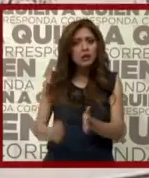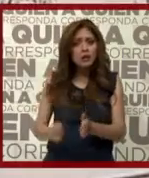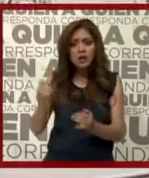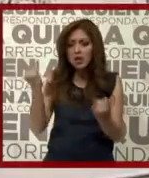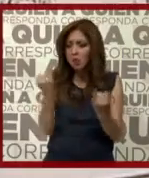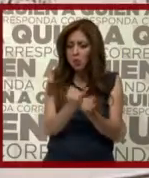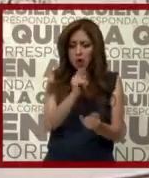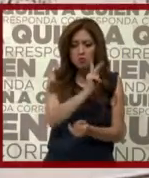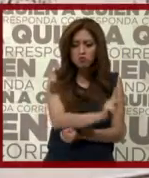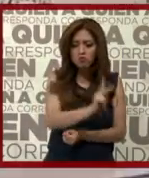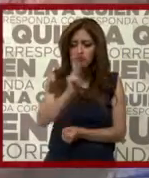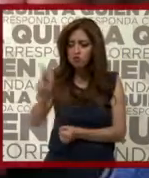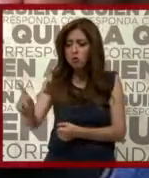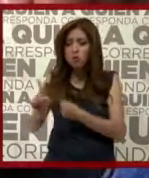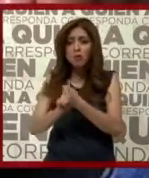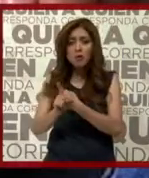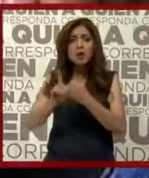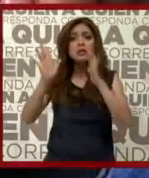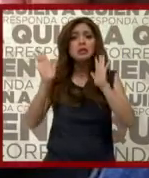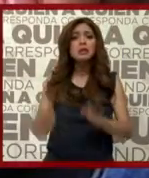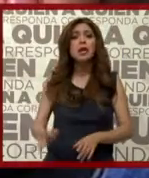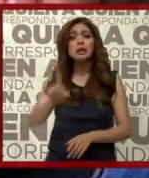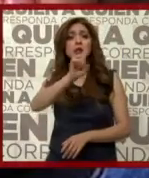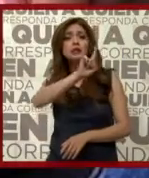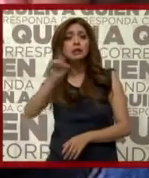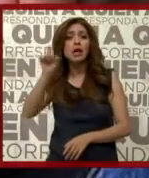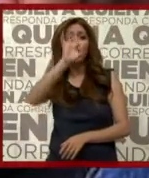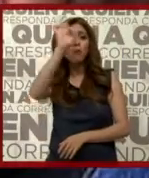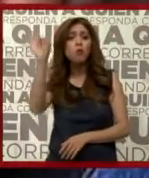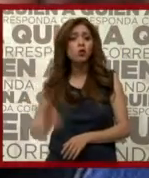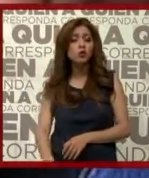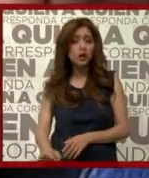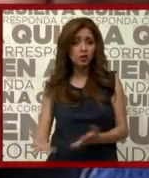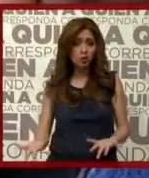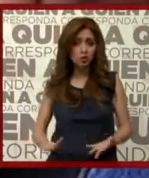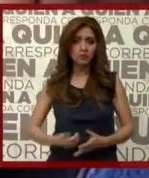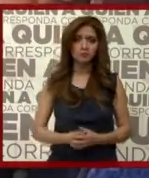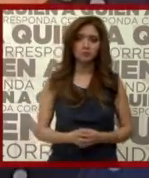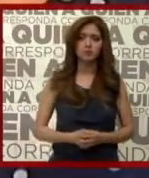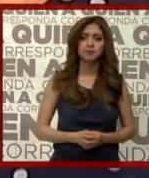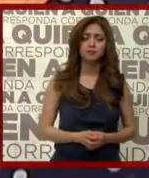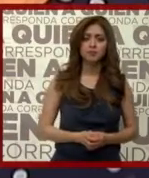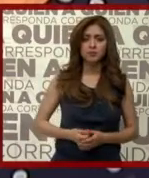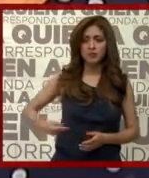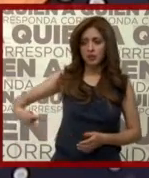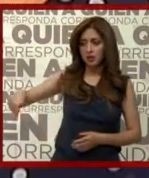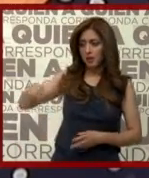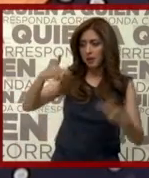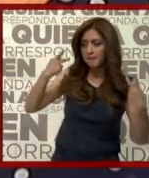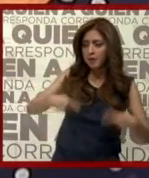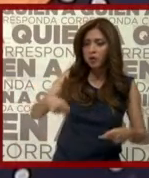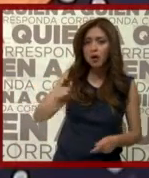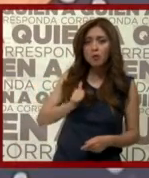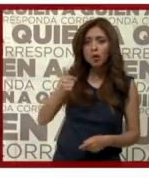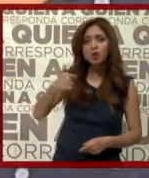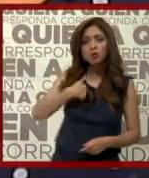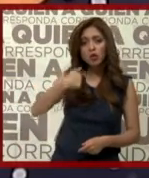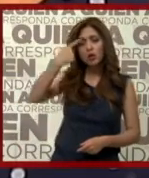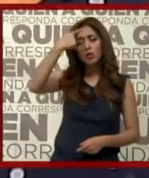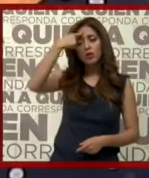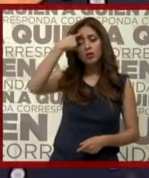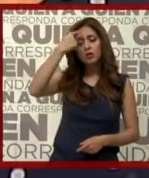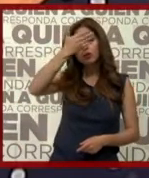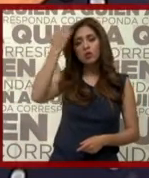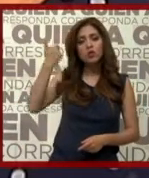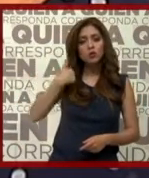mismos problemas ya recibían el 100%. Y ellos aprovecharon de que mi situación mental no estaba bien y yo